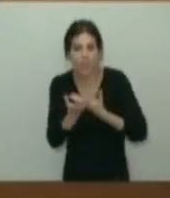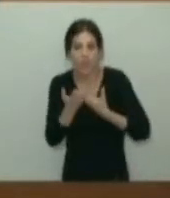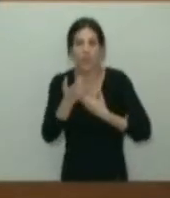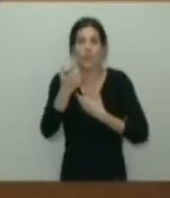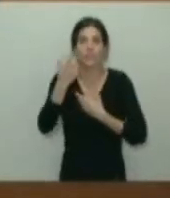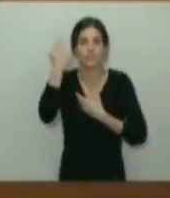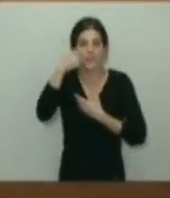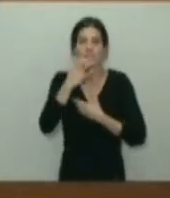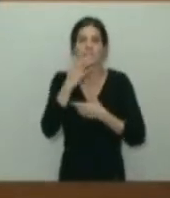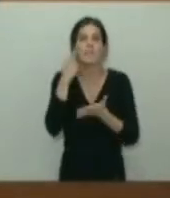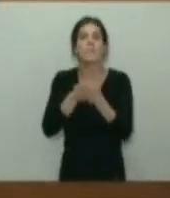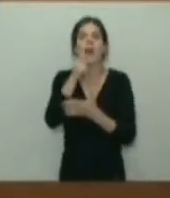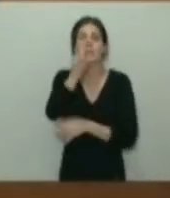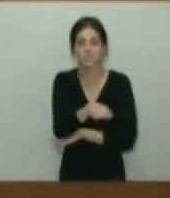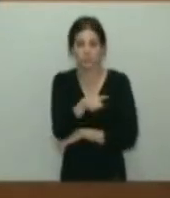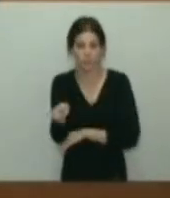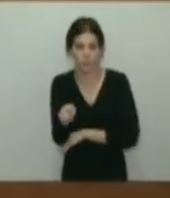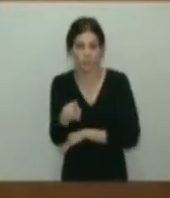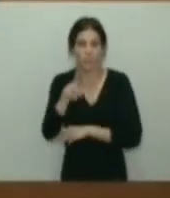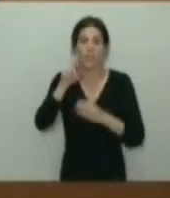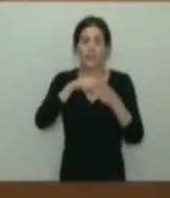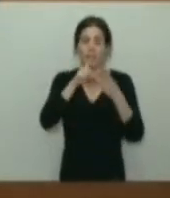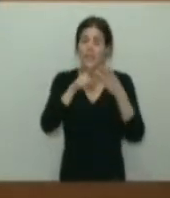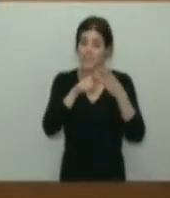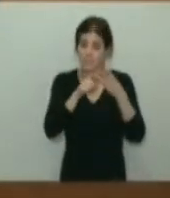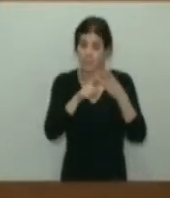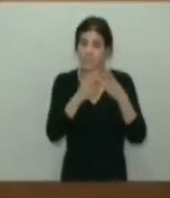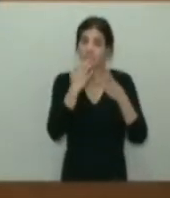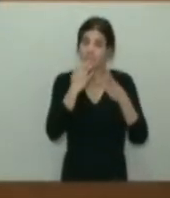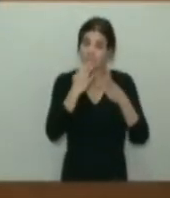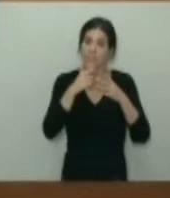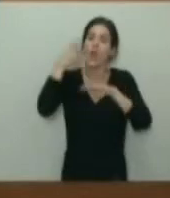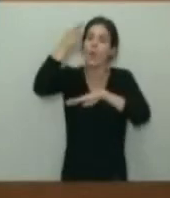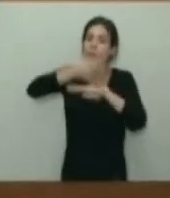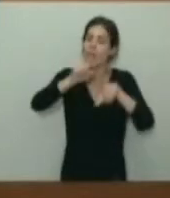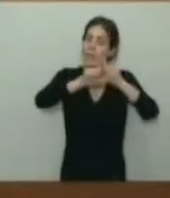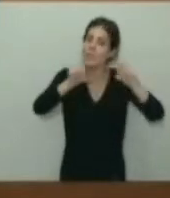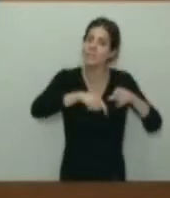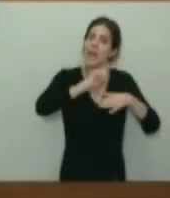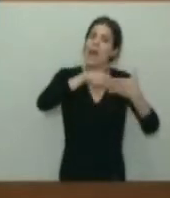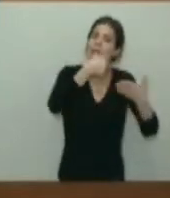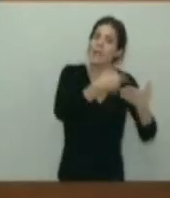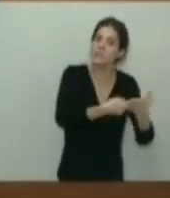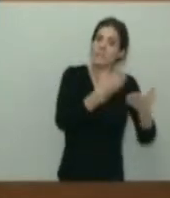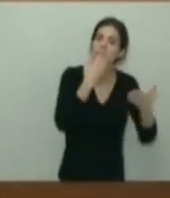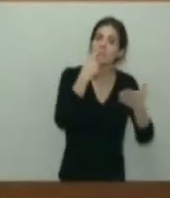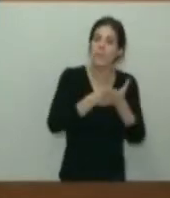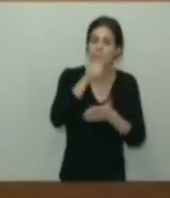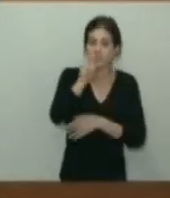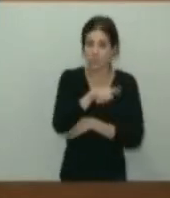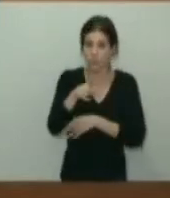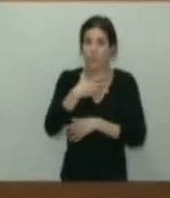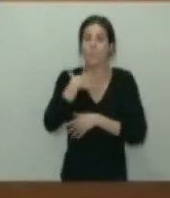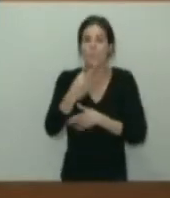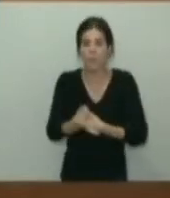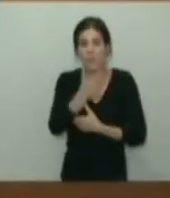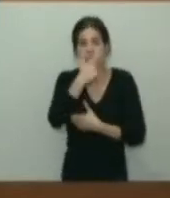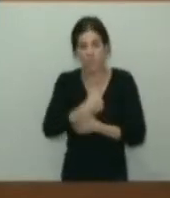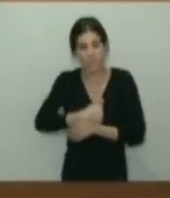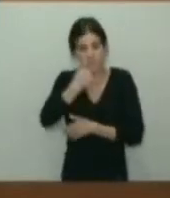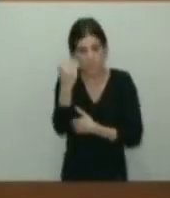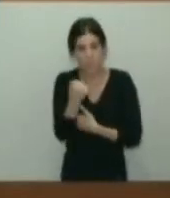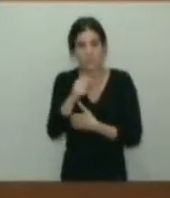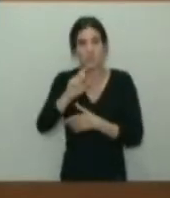información. Consideramos que con esta obligación de registro o comunicación puede ser una ayuda importante para